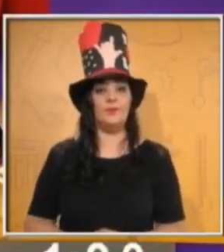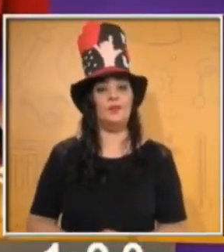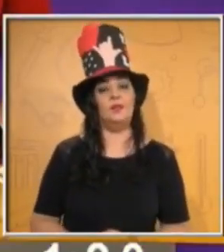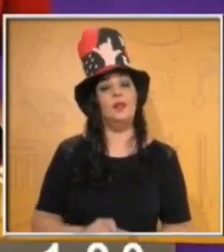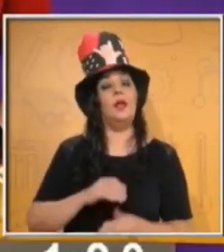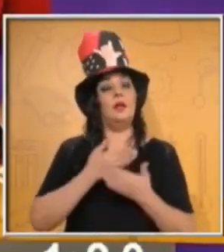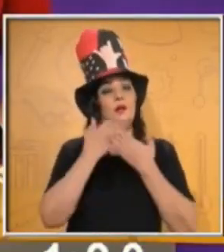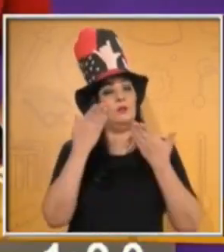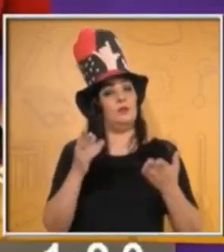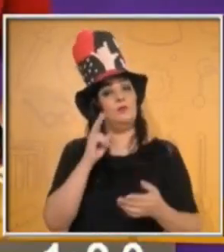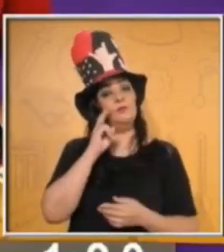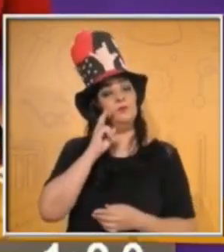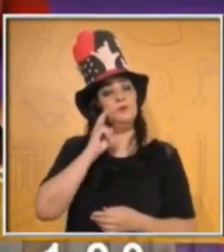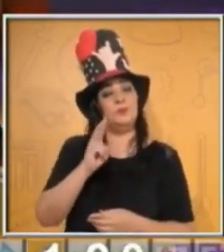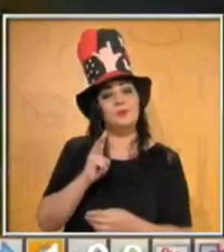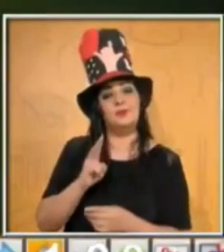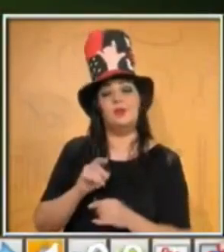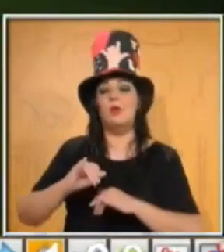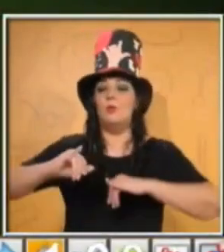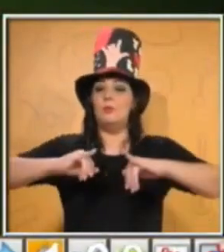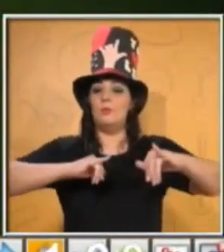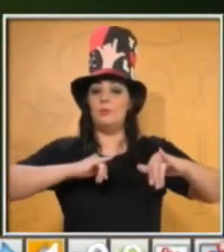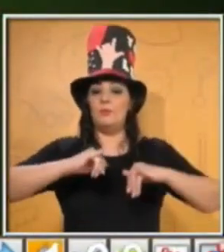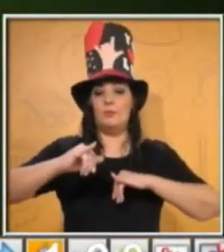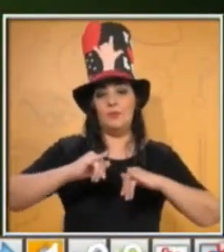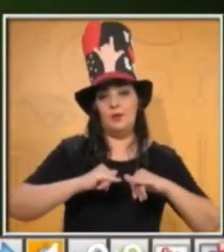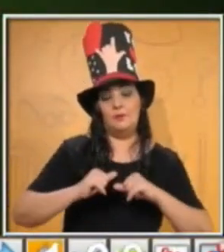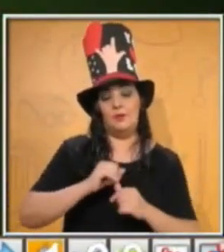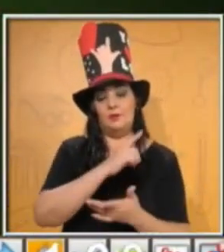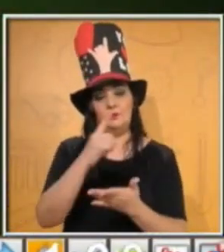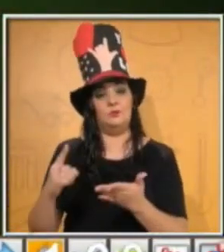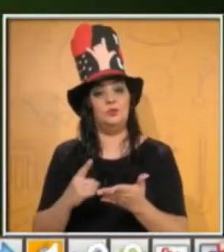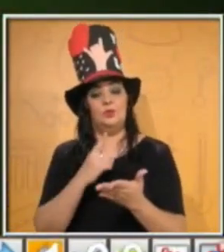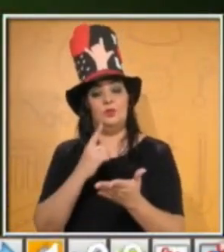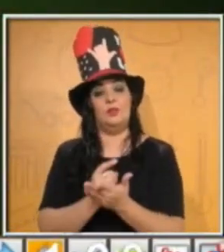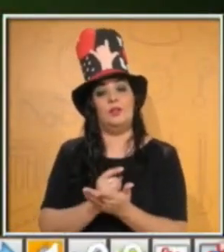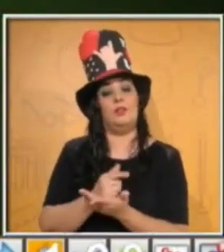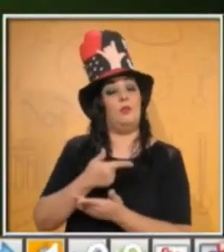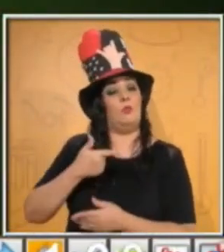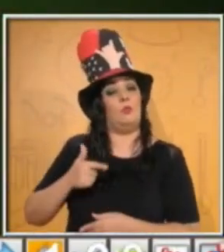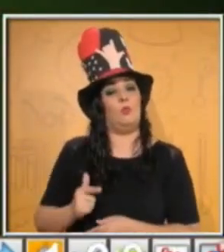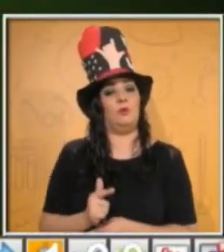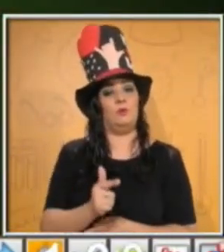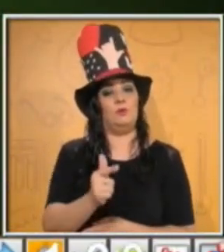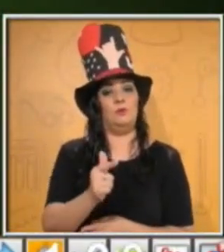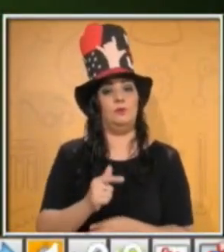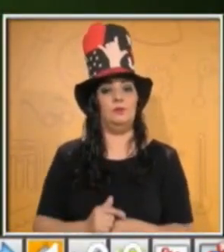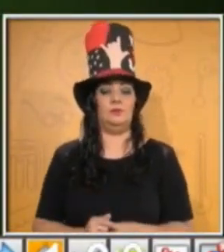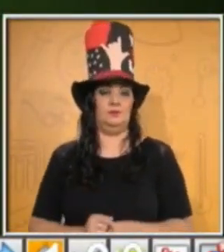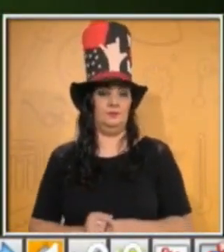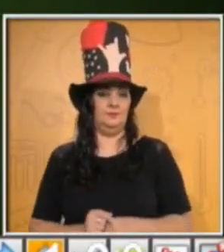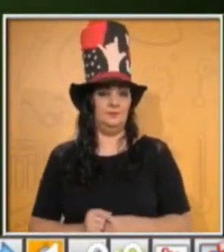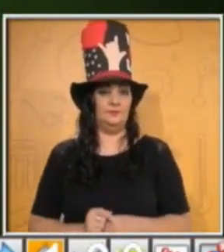A continuación veremos un mapa de la ciudad de Guanajuato.